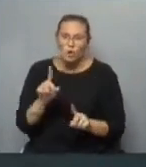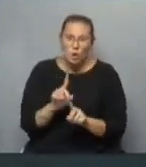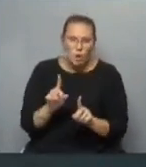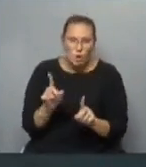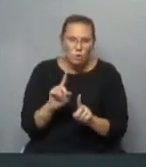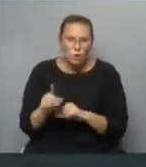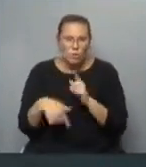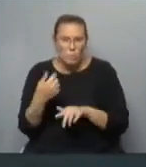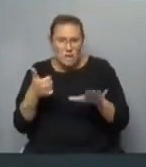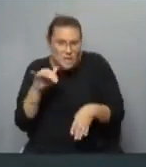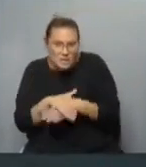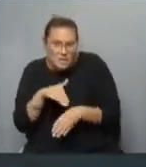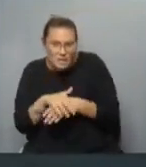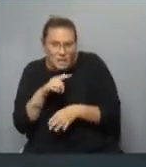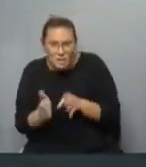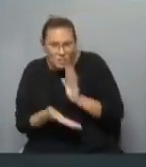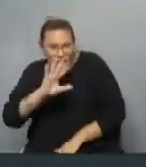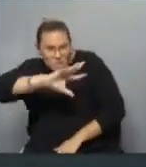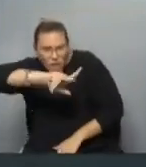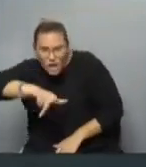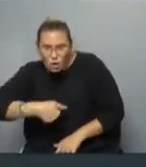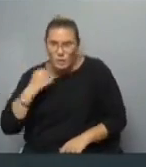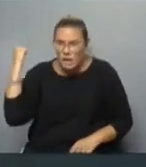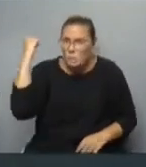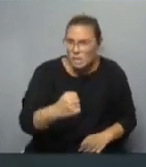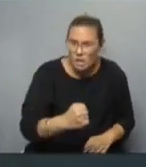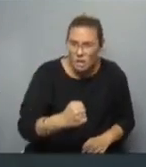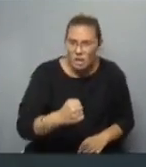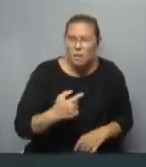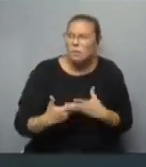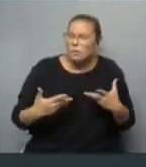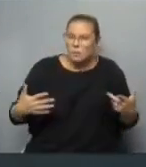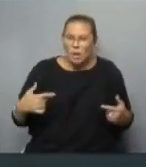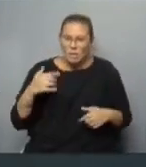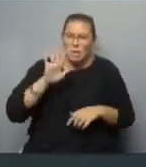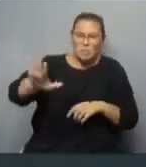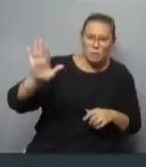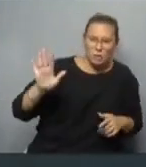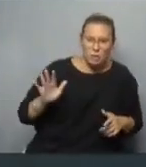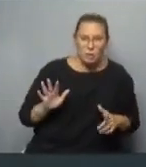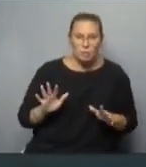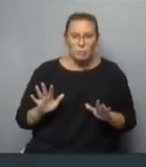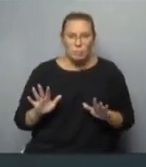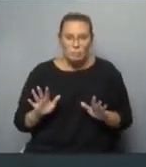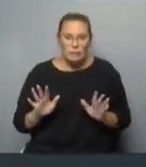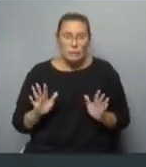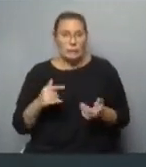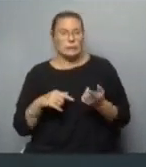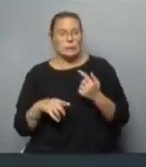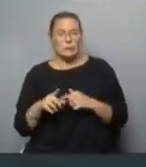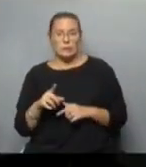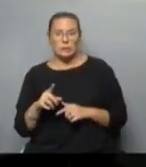no, después de las 6 de la tarde, robar, ¿cómo que claro. te van a robar, te van a matar, te van a qué sé yo qué, a empujar? Bueno,